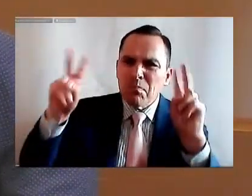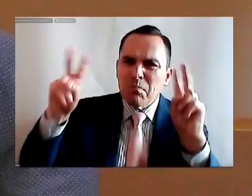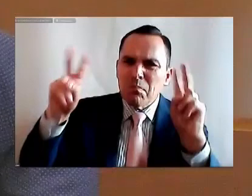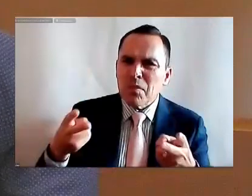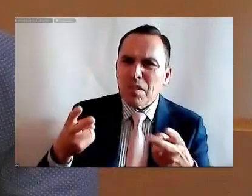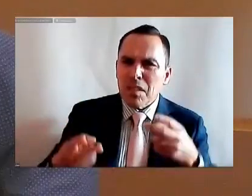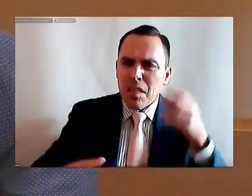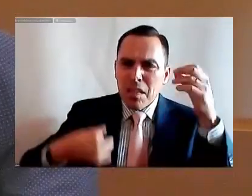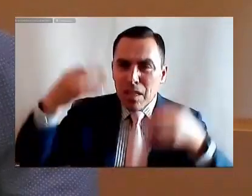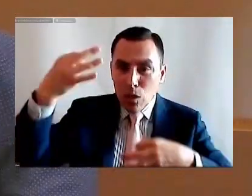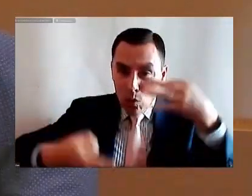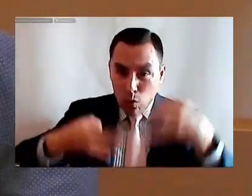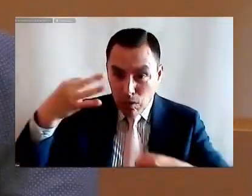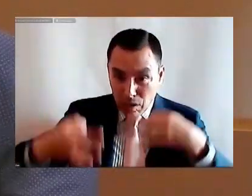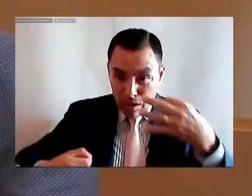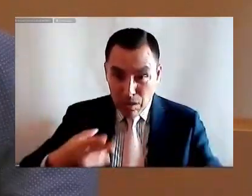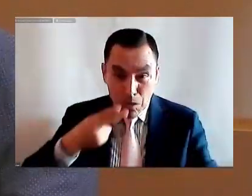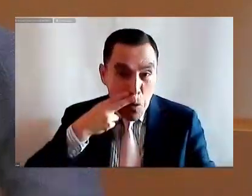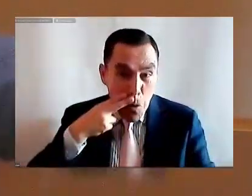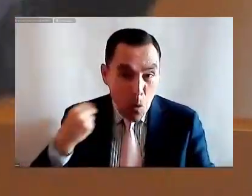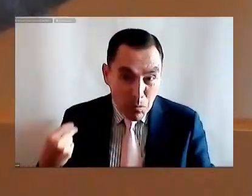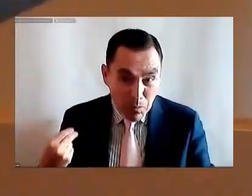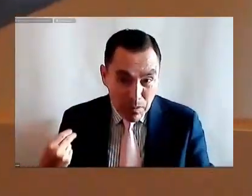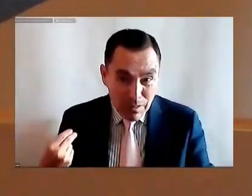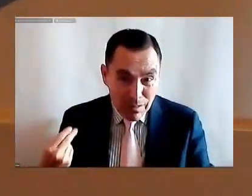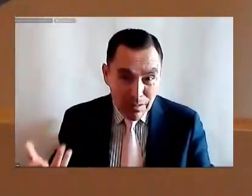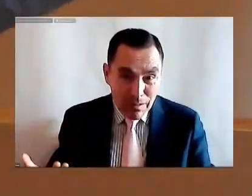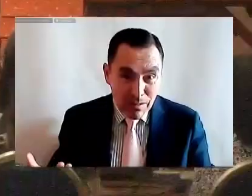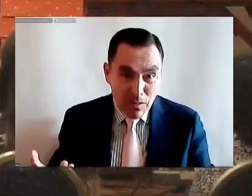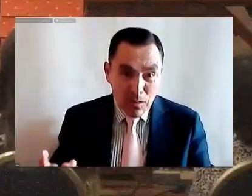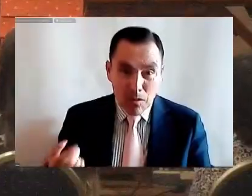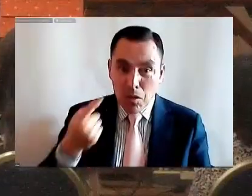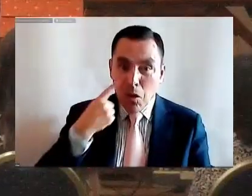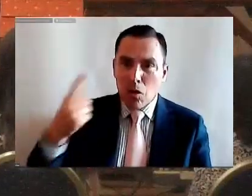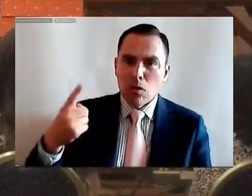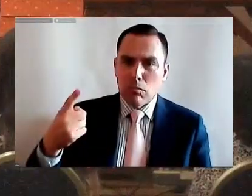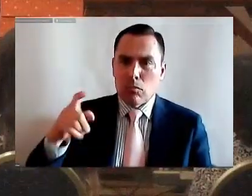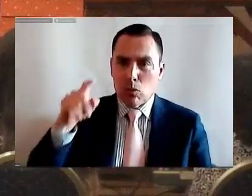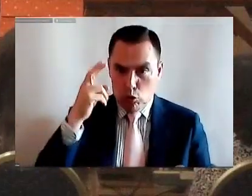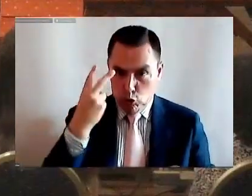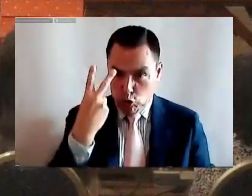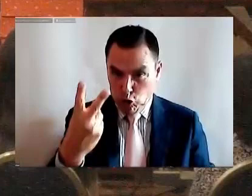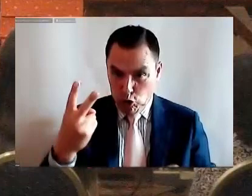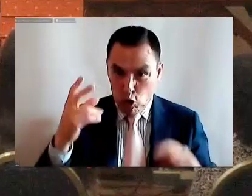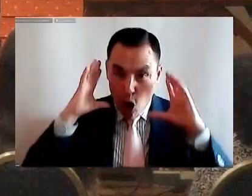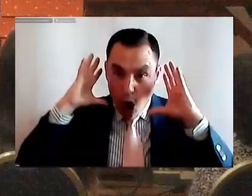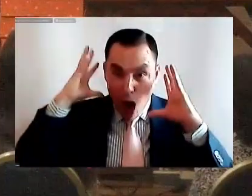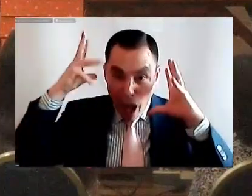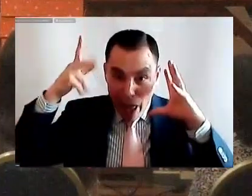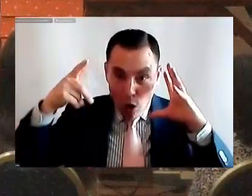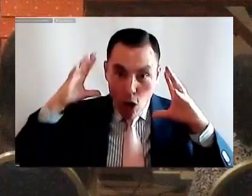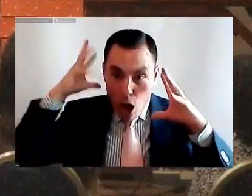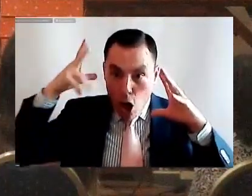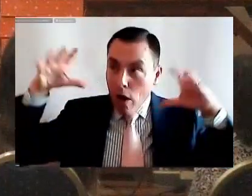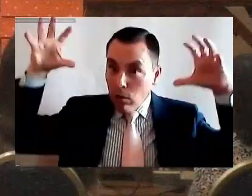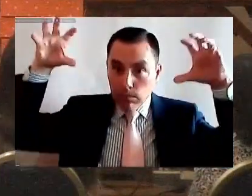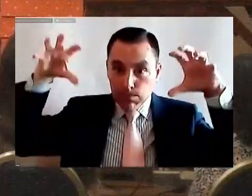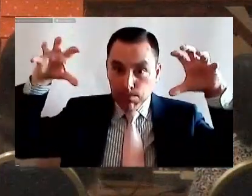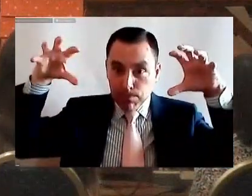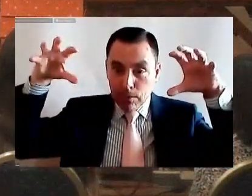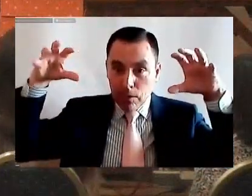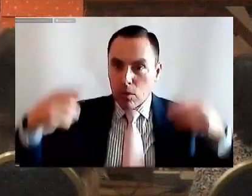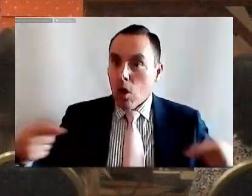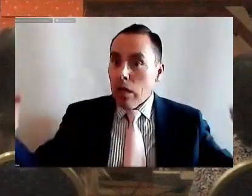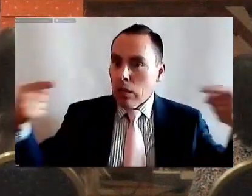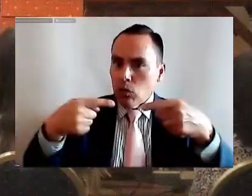Claro, usted puede estar a recaudo porque tiene dos leones, ¿no? habría que, bueno, no quiero ir contra la arquitectura,